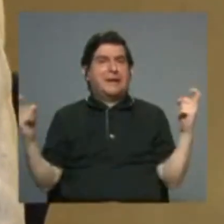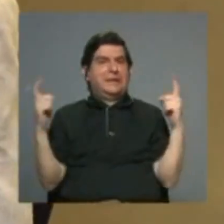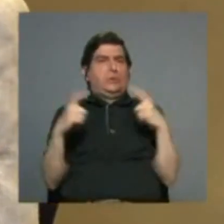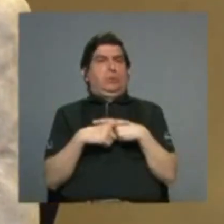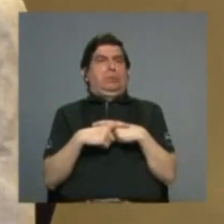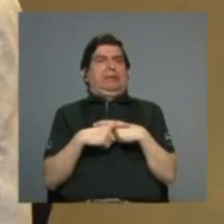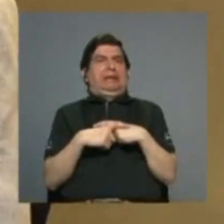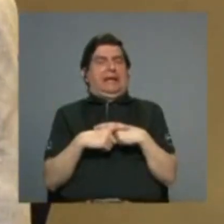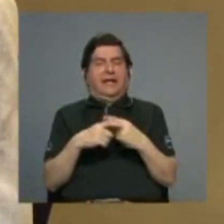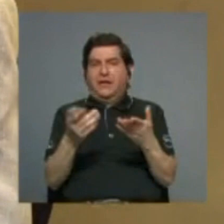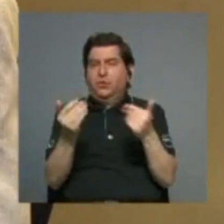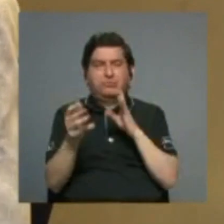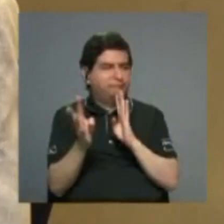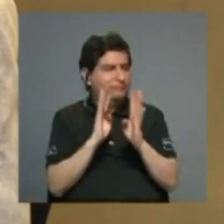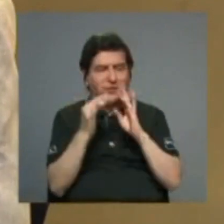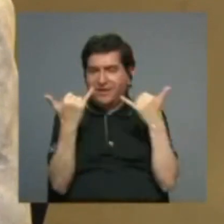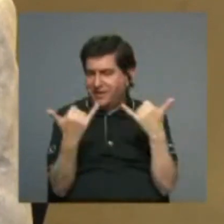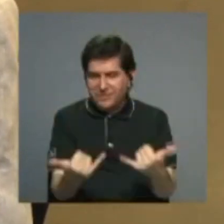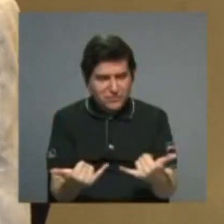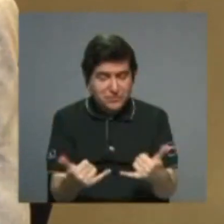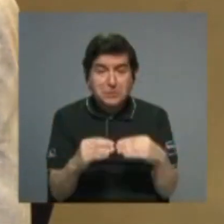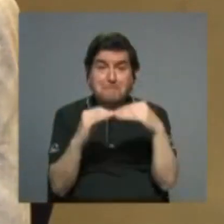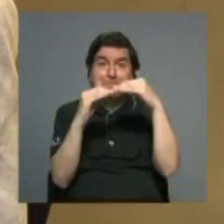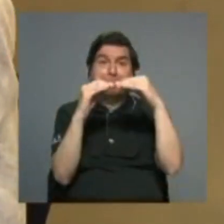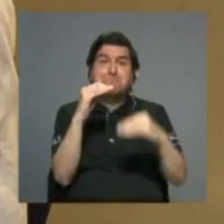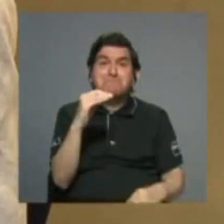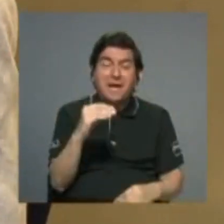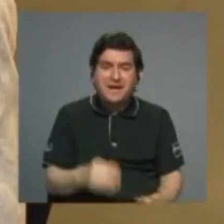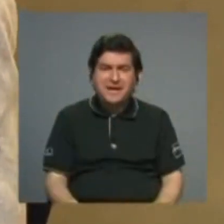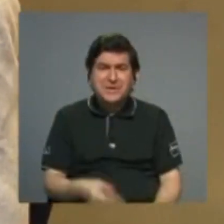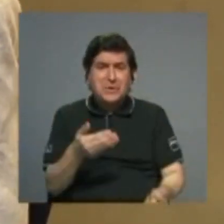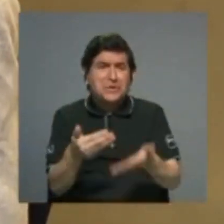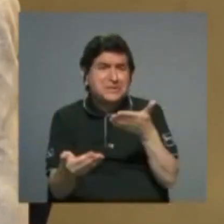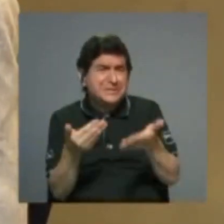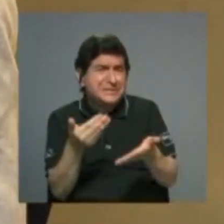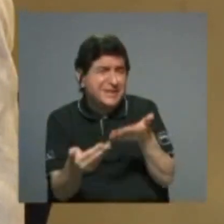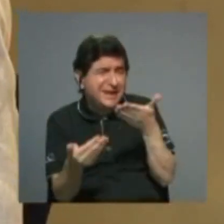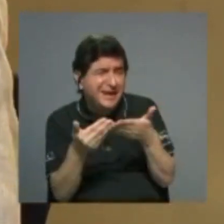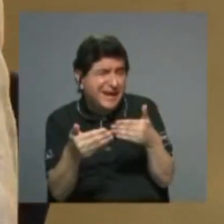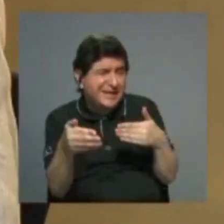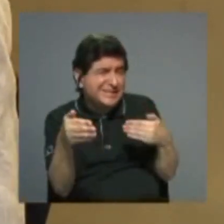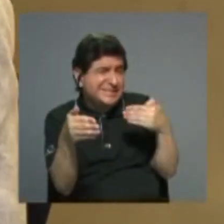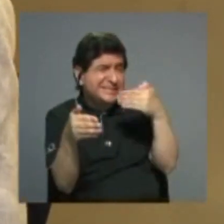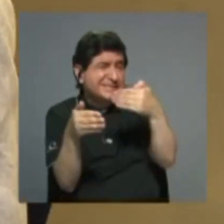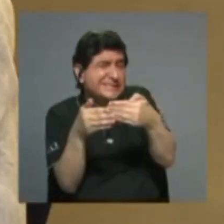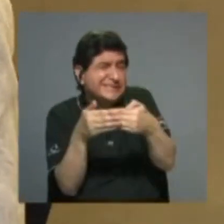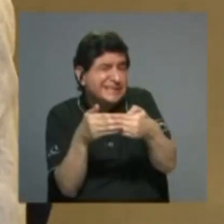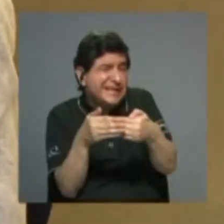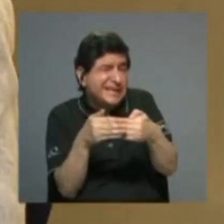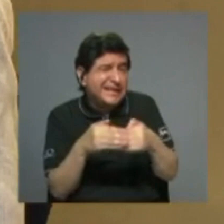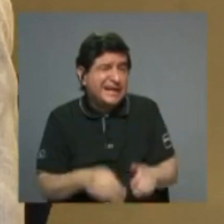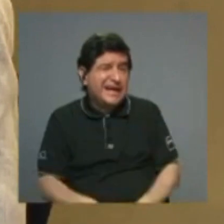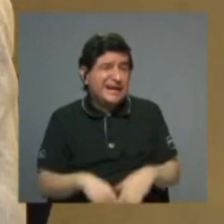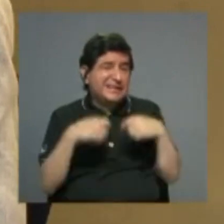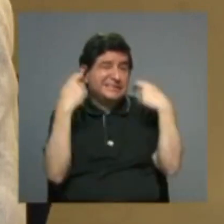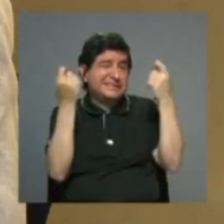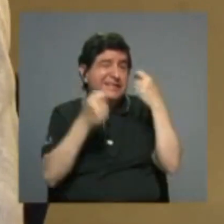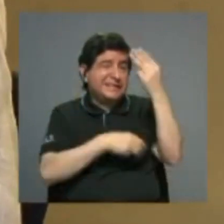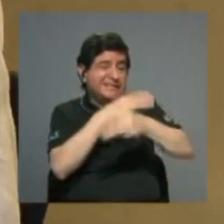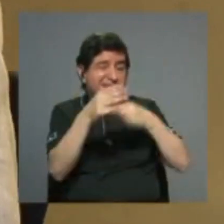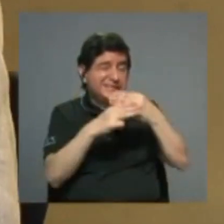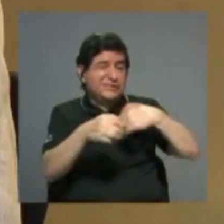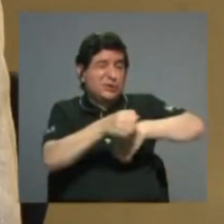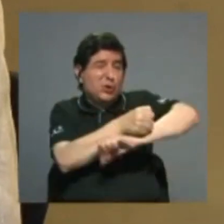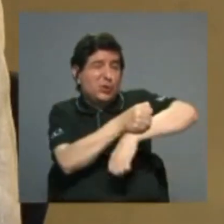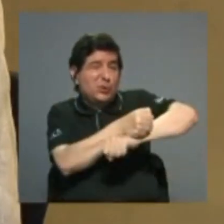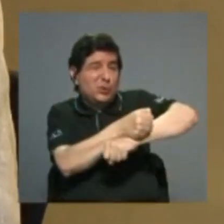que tampoco quisiéramos hablar aquí, menos estando aún casi cerca de celebraciones del Mundial,